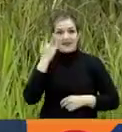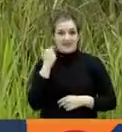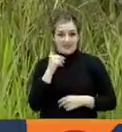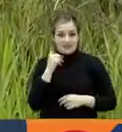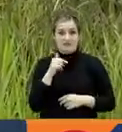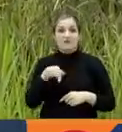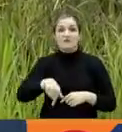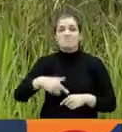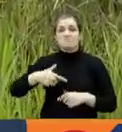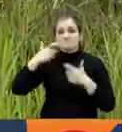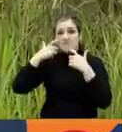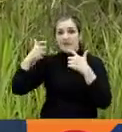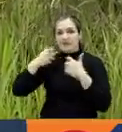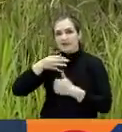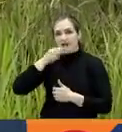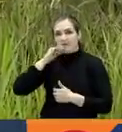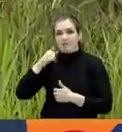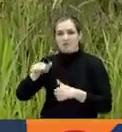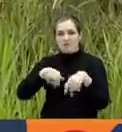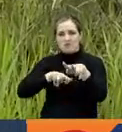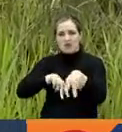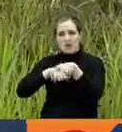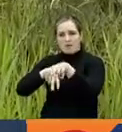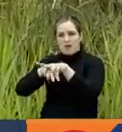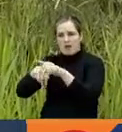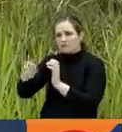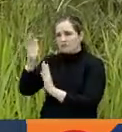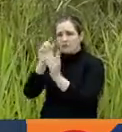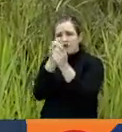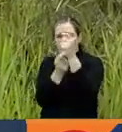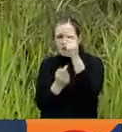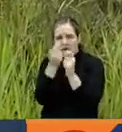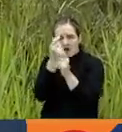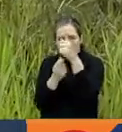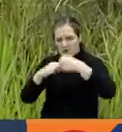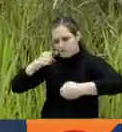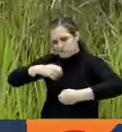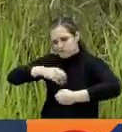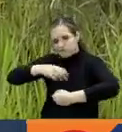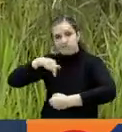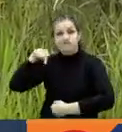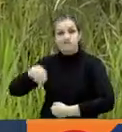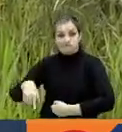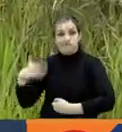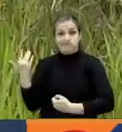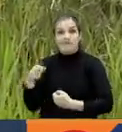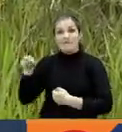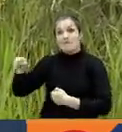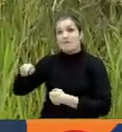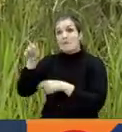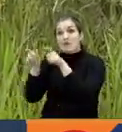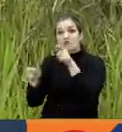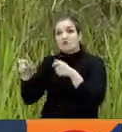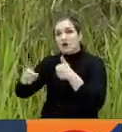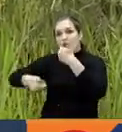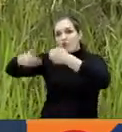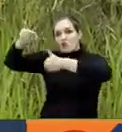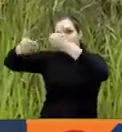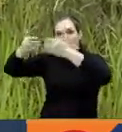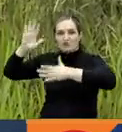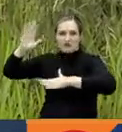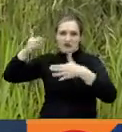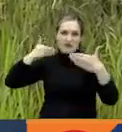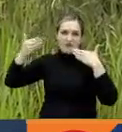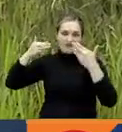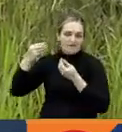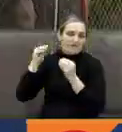en todo el territorio colombiano. Los caficultores continúan trabajando, primero pues para enseñarle a sus hijos esta importante tradición y que así no se pierda